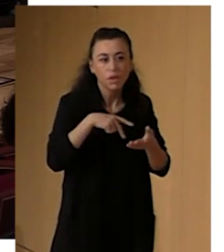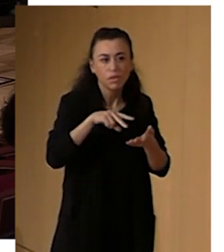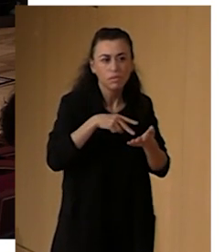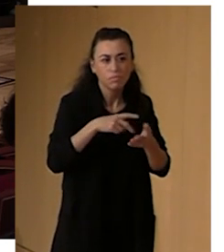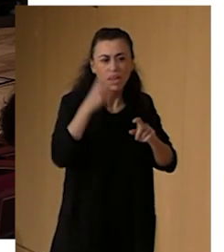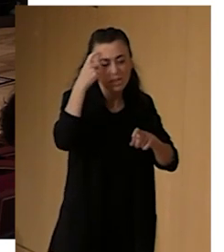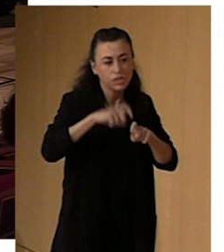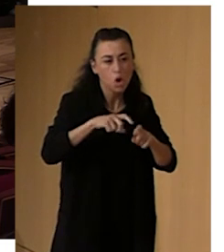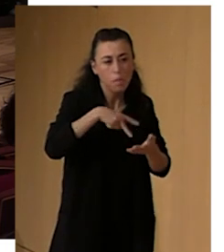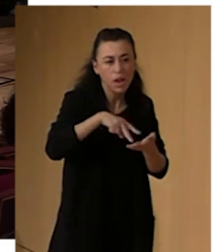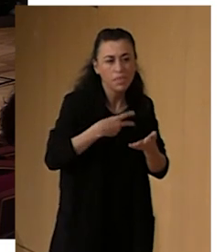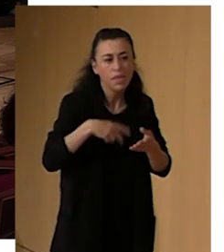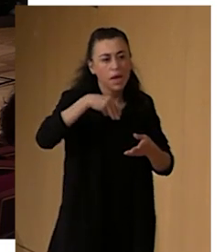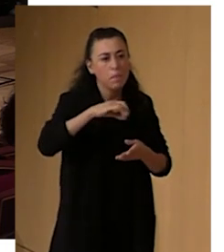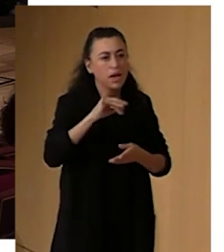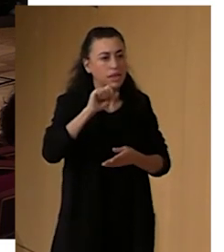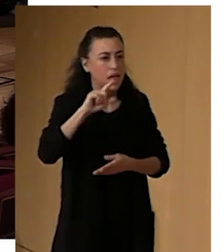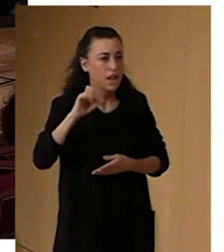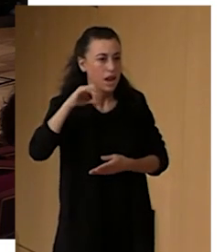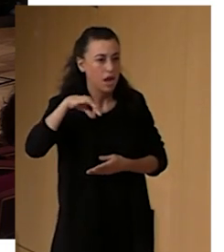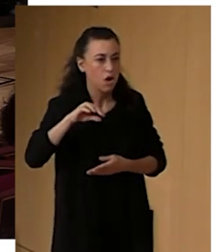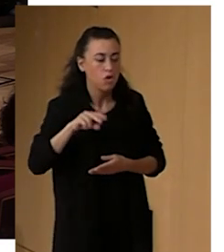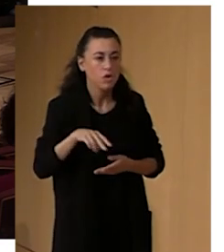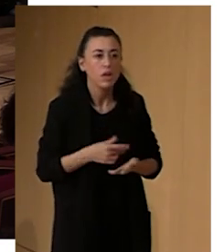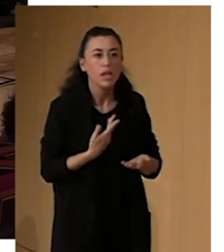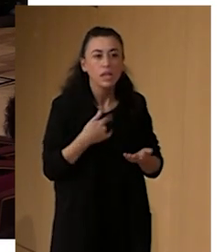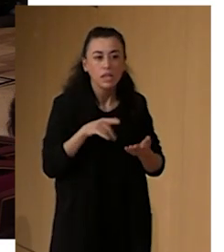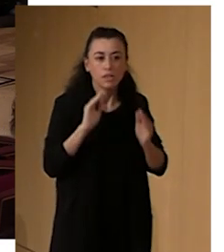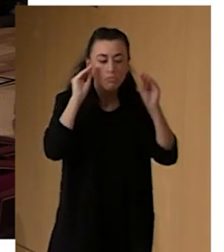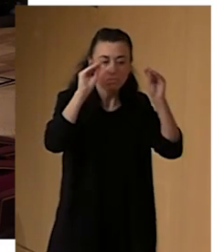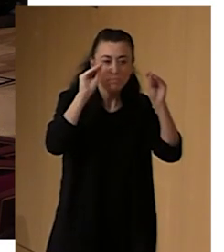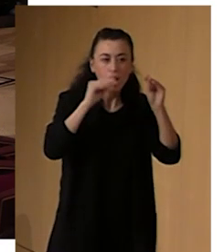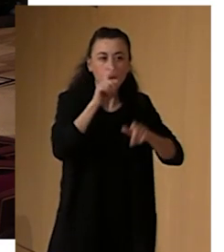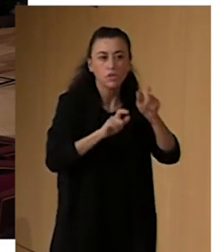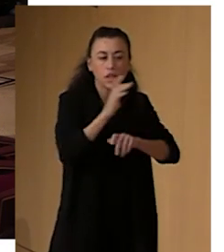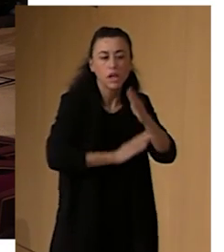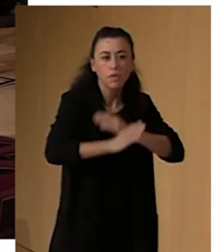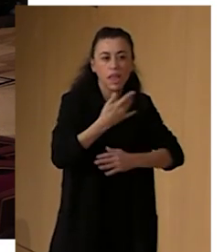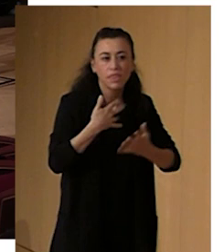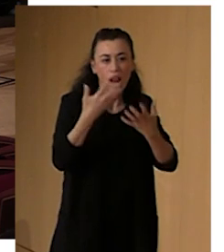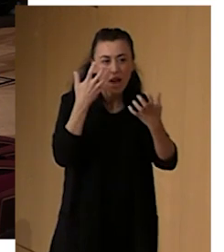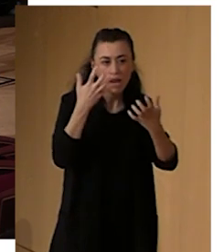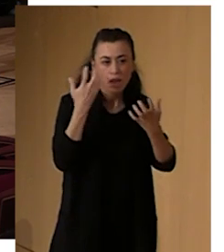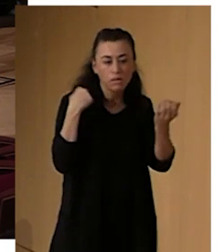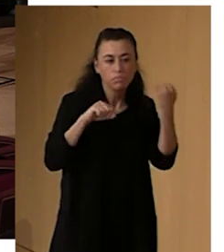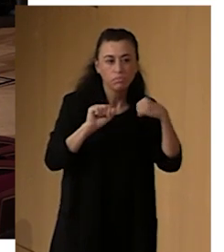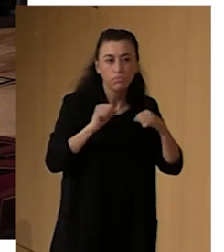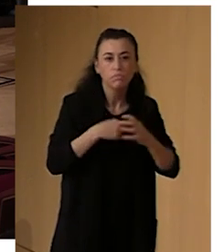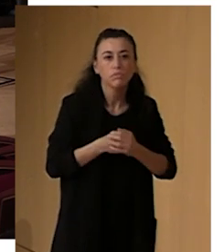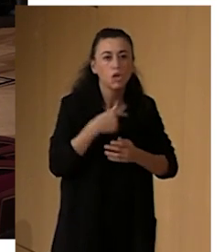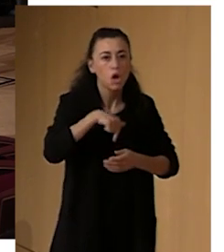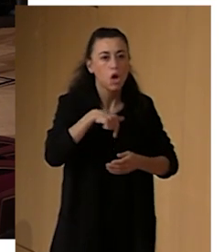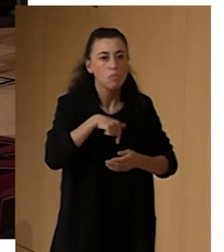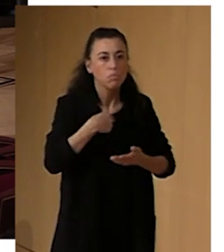artistas con y sin discapacidad en las artes escénicas entonces hoy la presentación que he hecho la he hecho en lectura